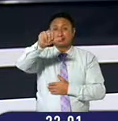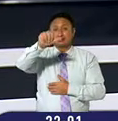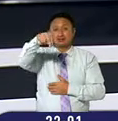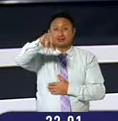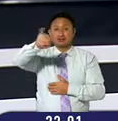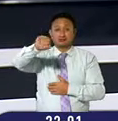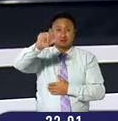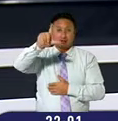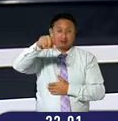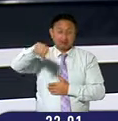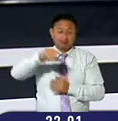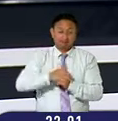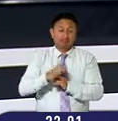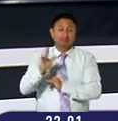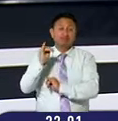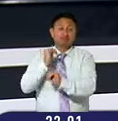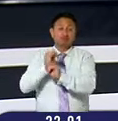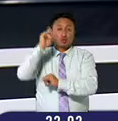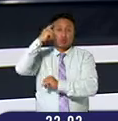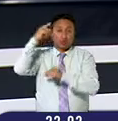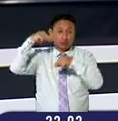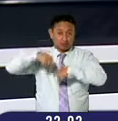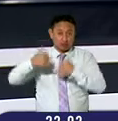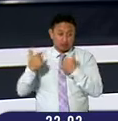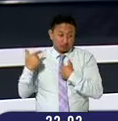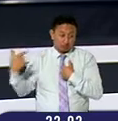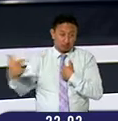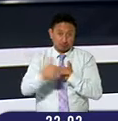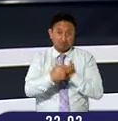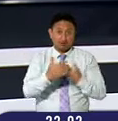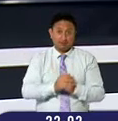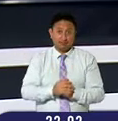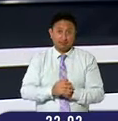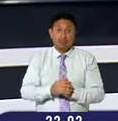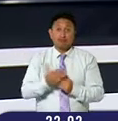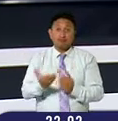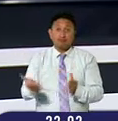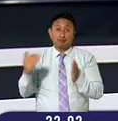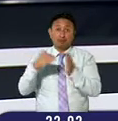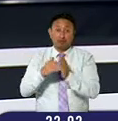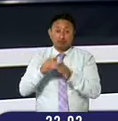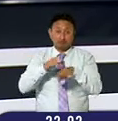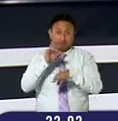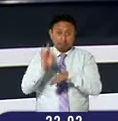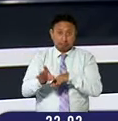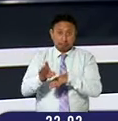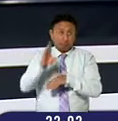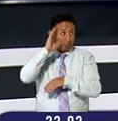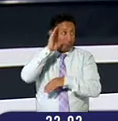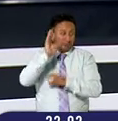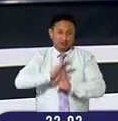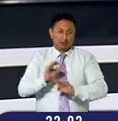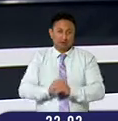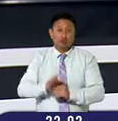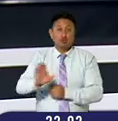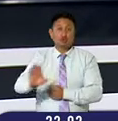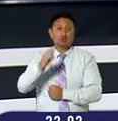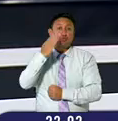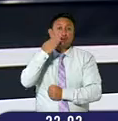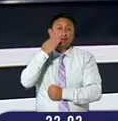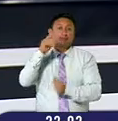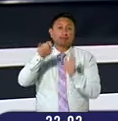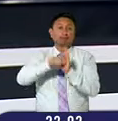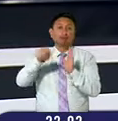de gobierno articulan acciones para que en este caso no hayan más negligencias. La madre del pequeño y